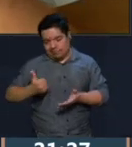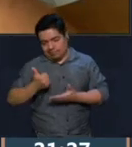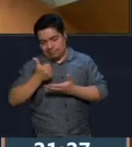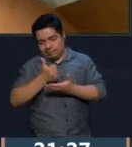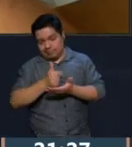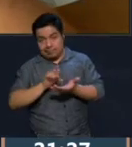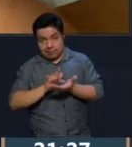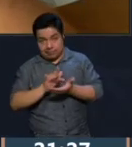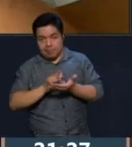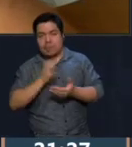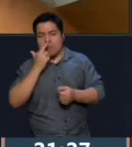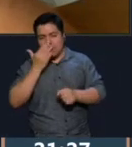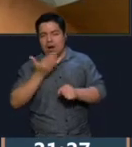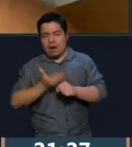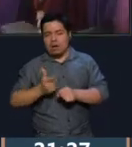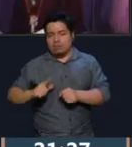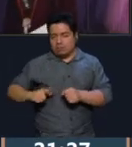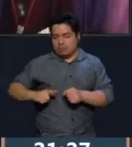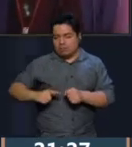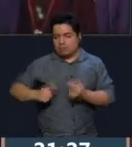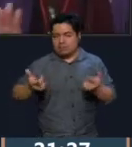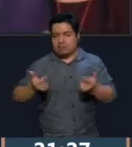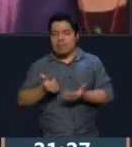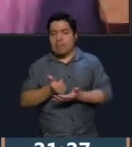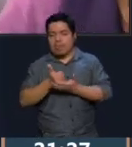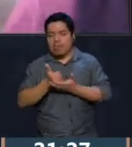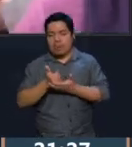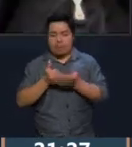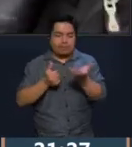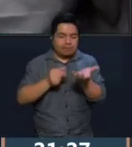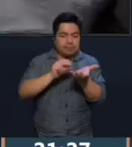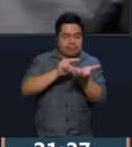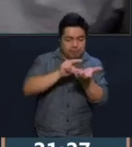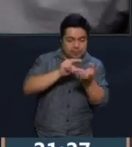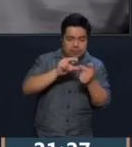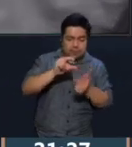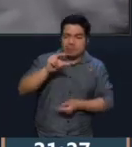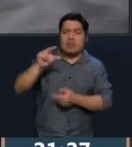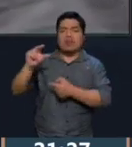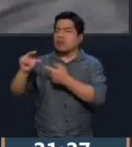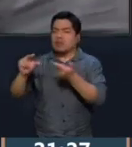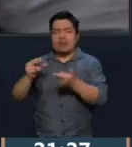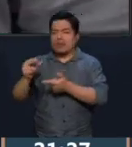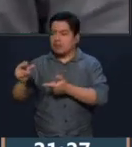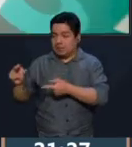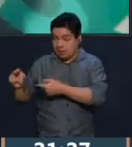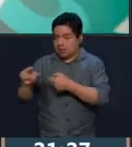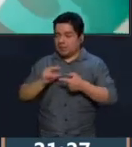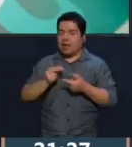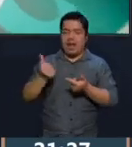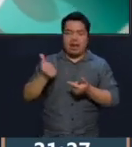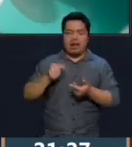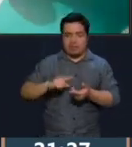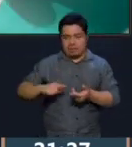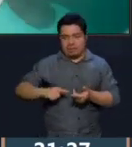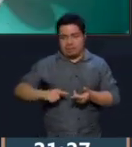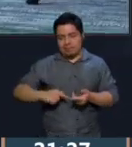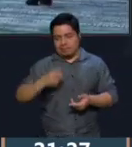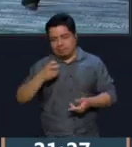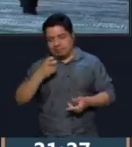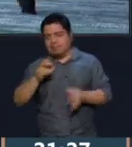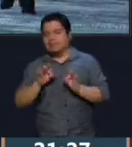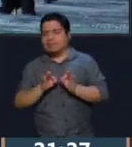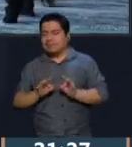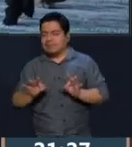esta responsabilidad del Estado, me van a cubrir esta diferencia que tengo. Entonces, eso es